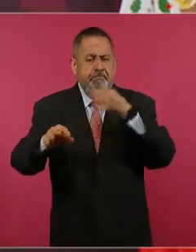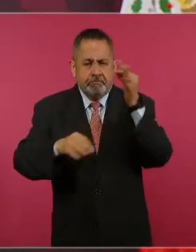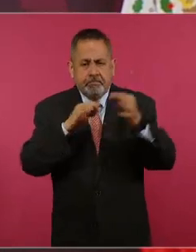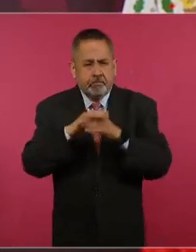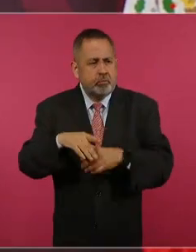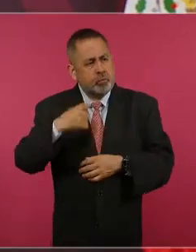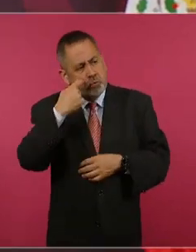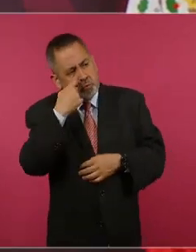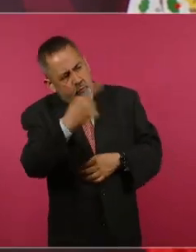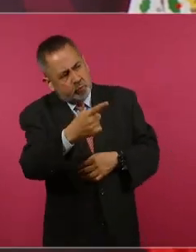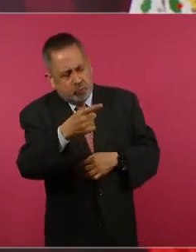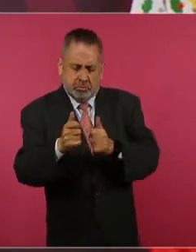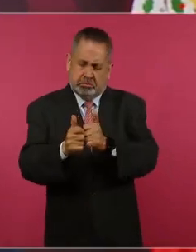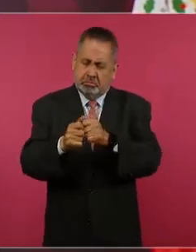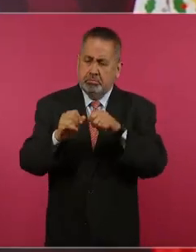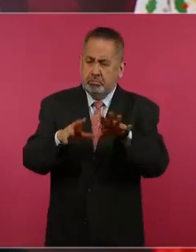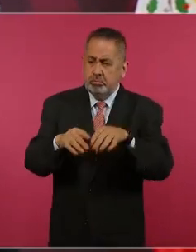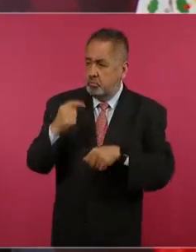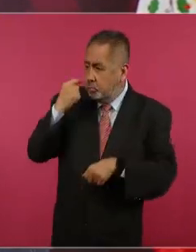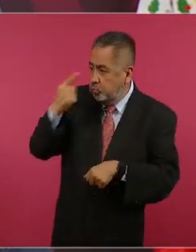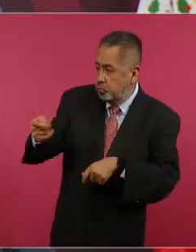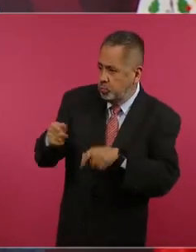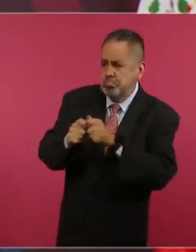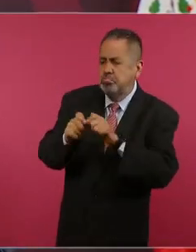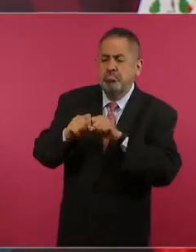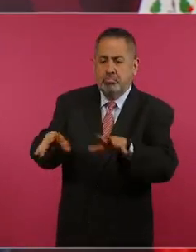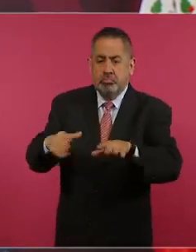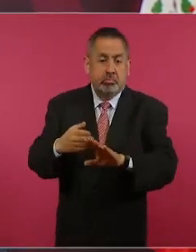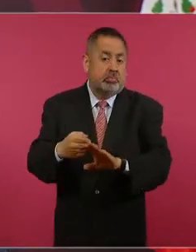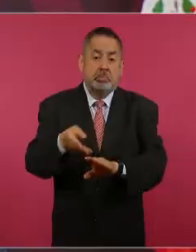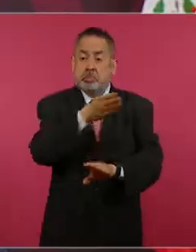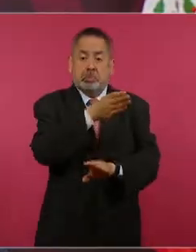comunicación. Eso antes no existía.